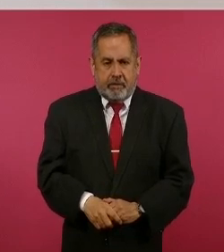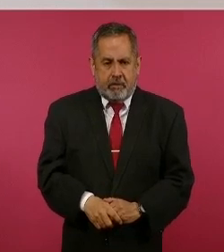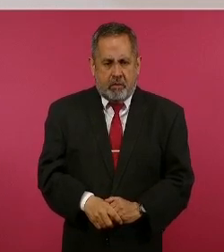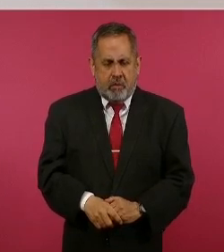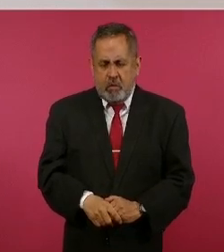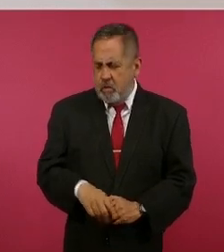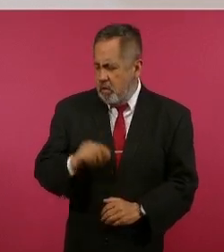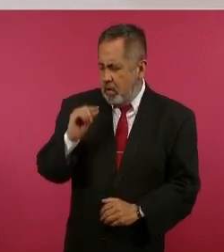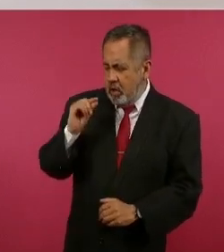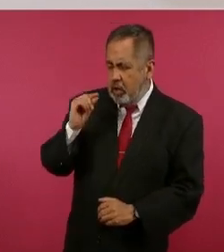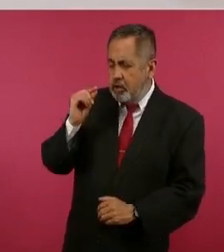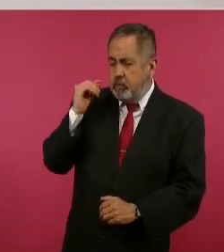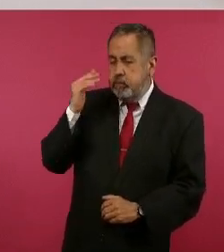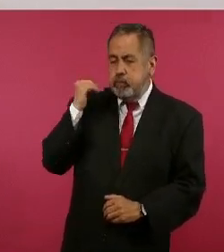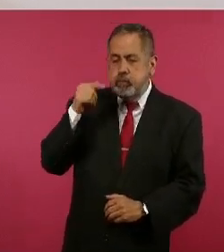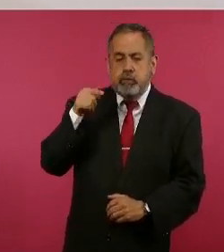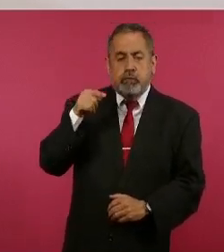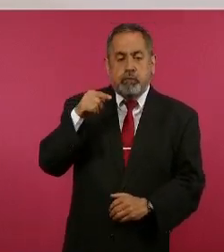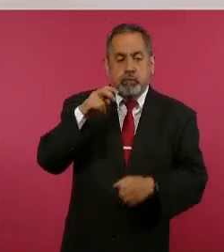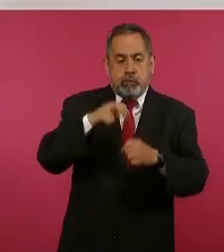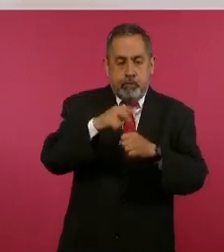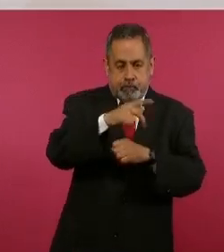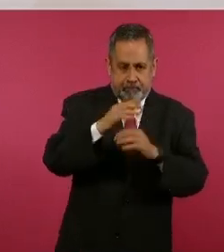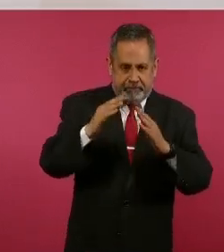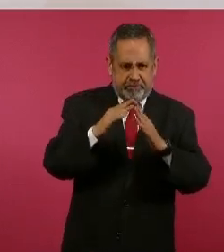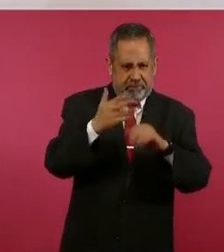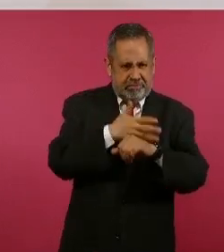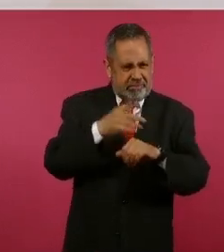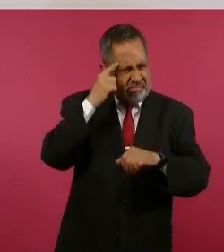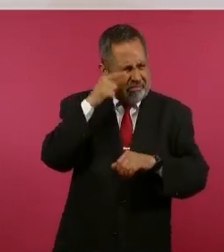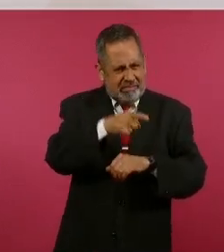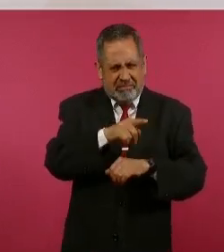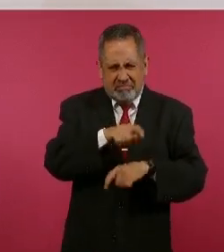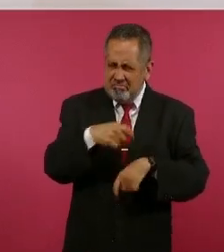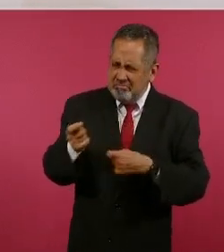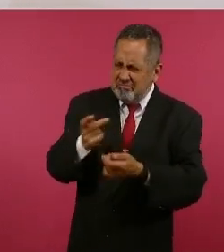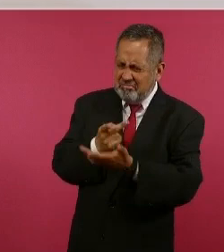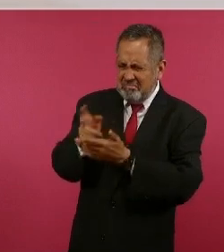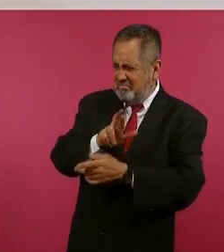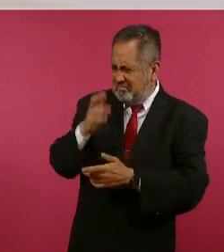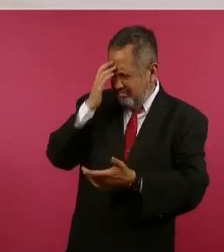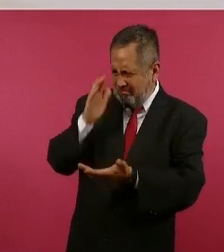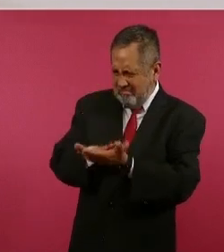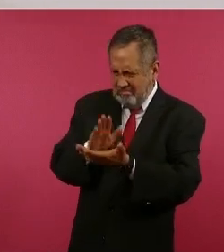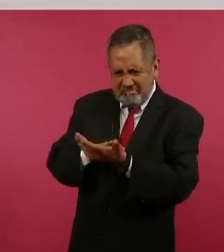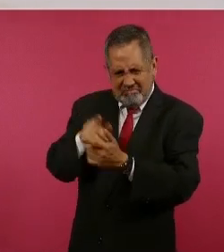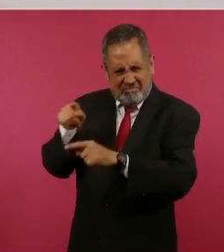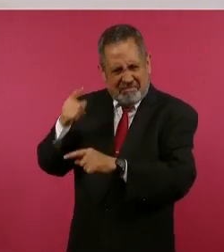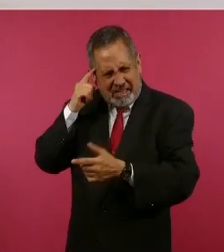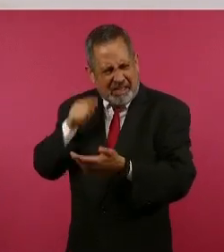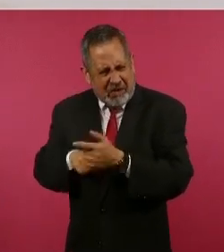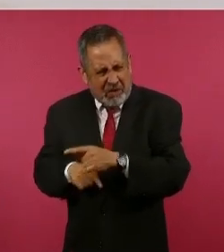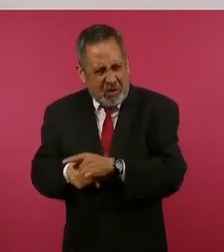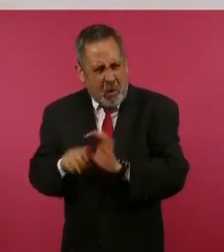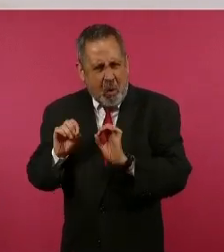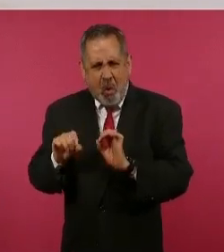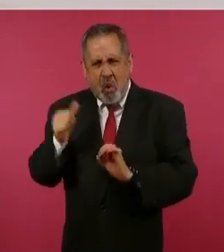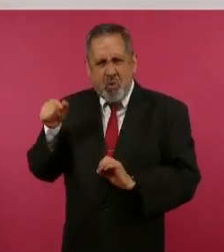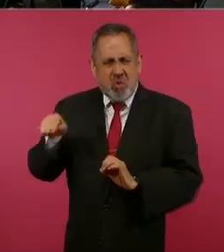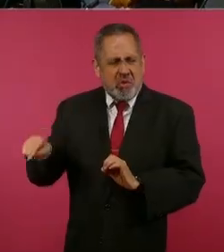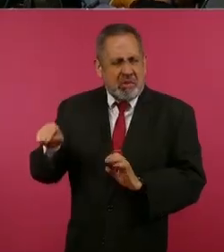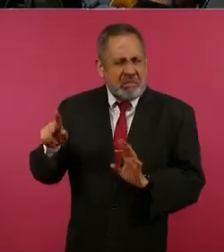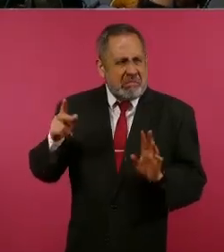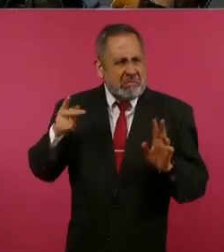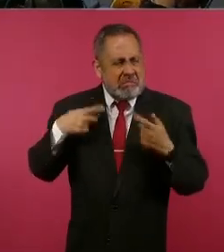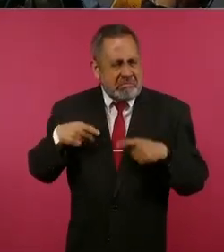Hace poco en la Casa Blanca creo que la reconocieron, no sé si a ella o